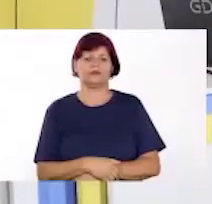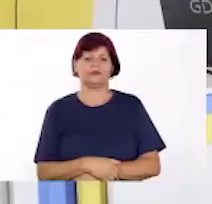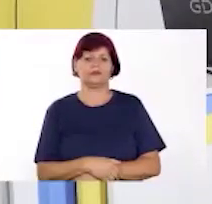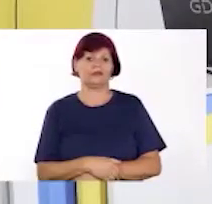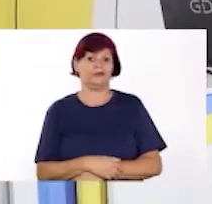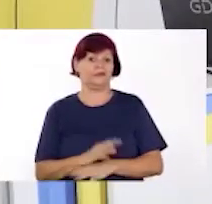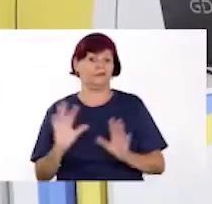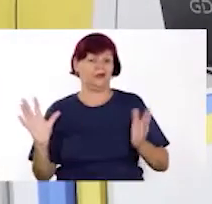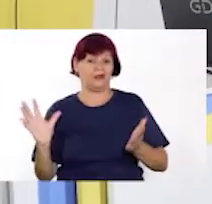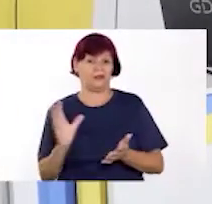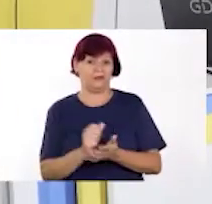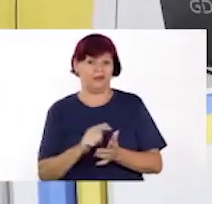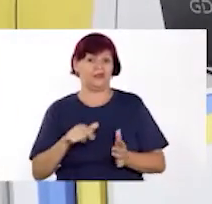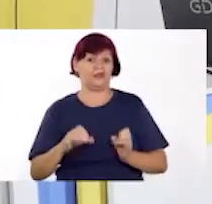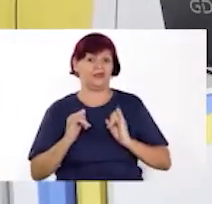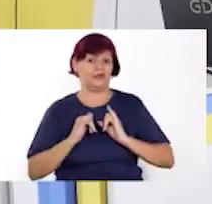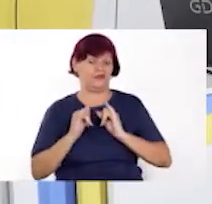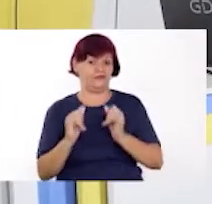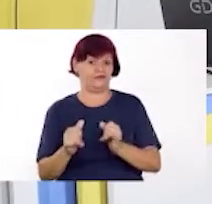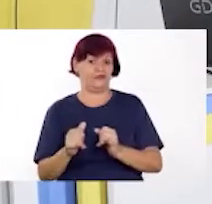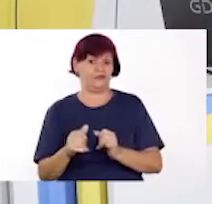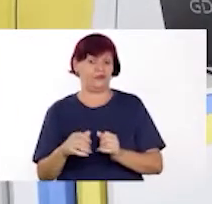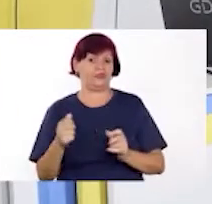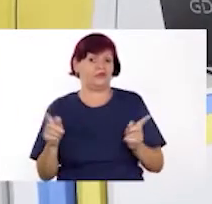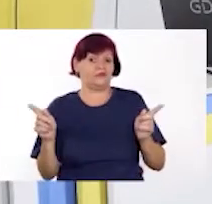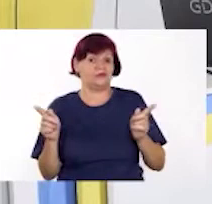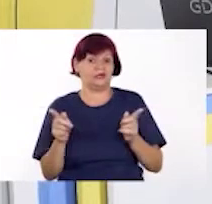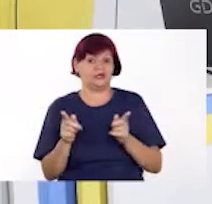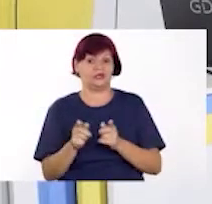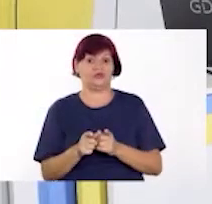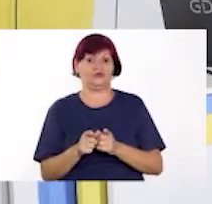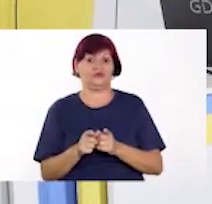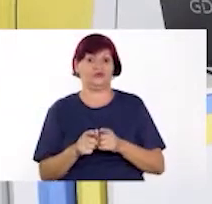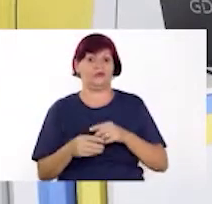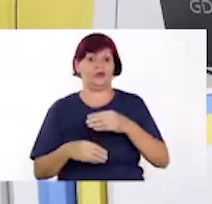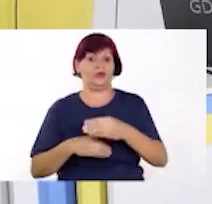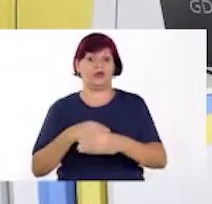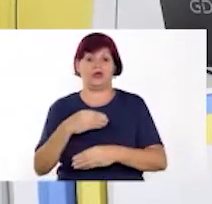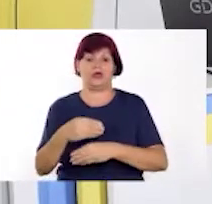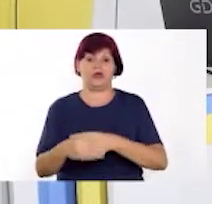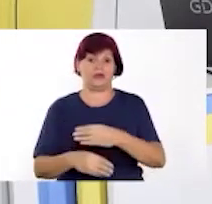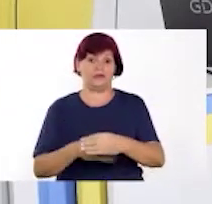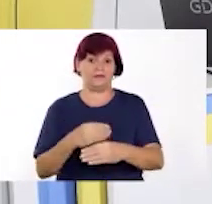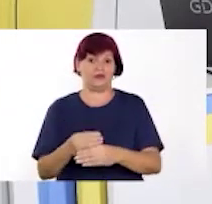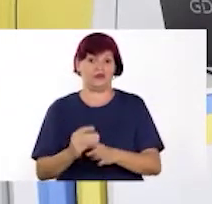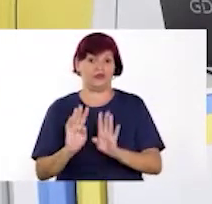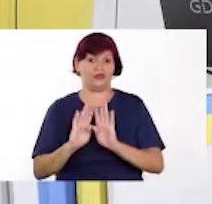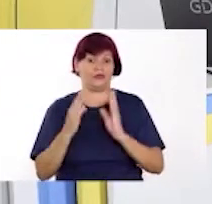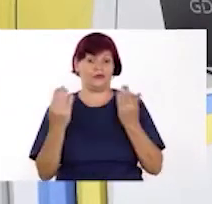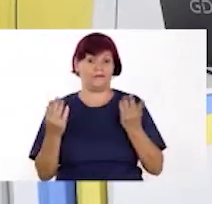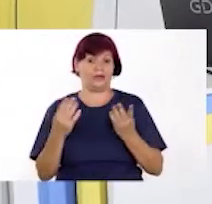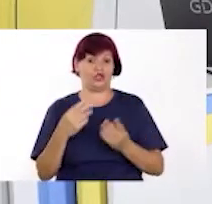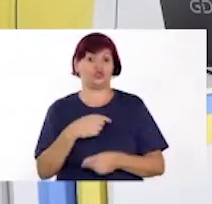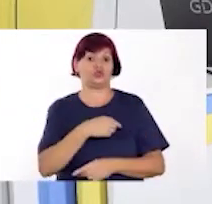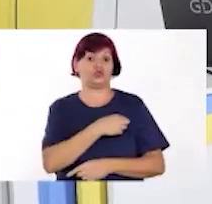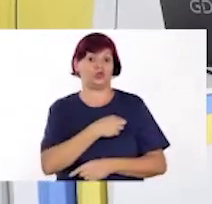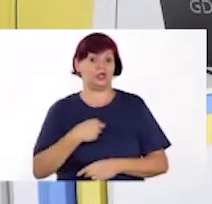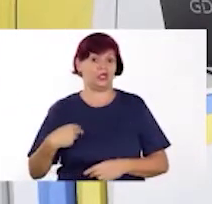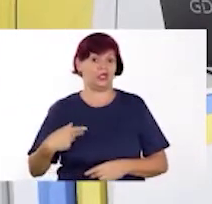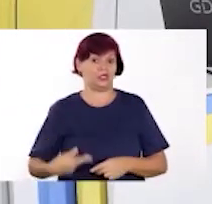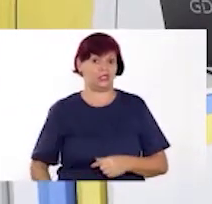Para completar la información, deberán resumir el proceso de reforma y apertura en China, como les